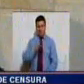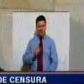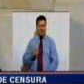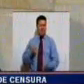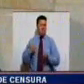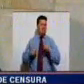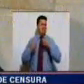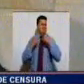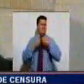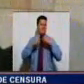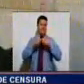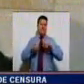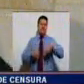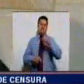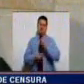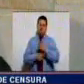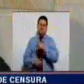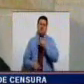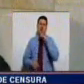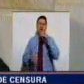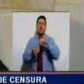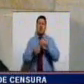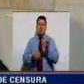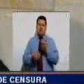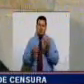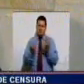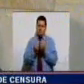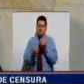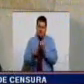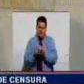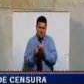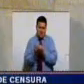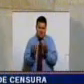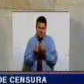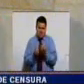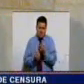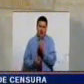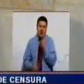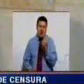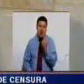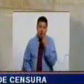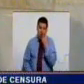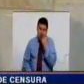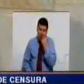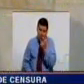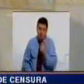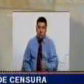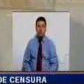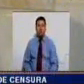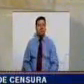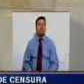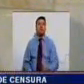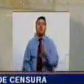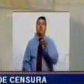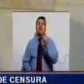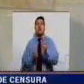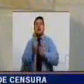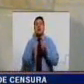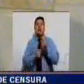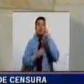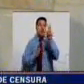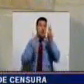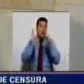de vender, Empresa Energía también, seguramente los fondos de pensiones van a hacer lo mismo, y entonces estamos hablando, ojo con el dato, no de un negocio